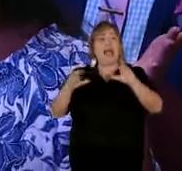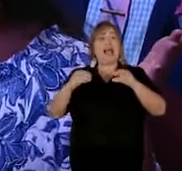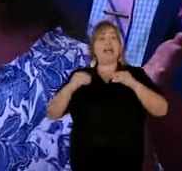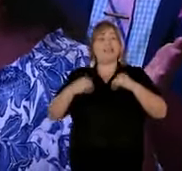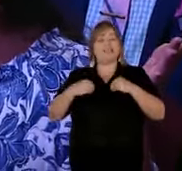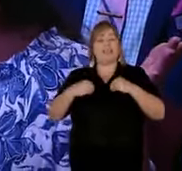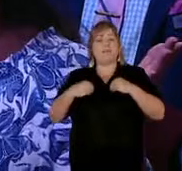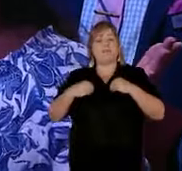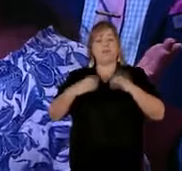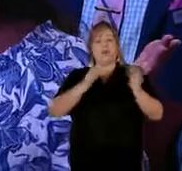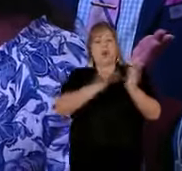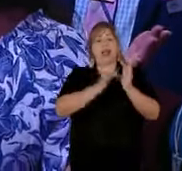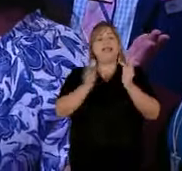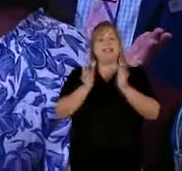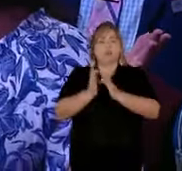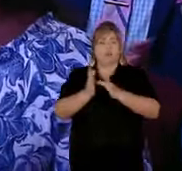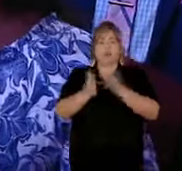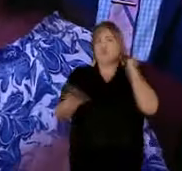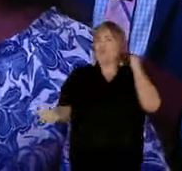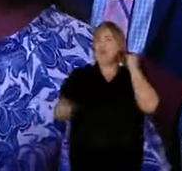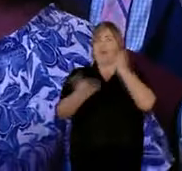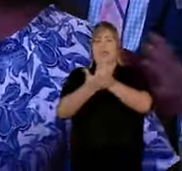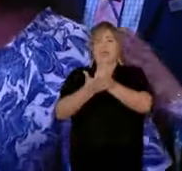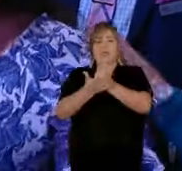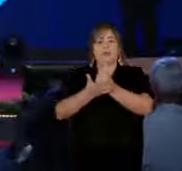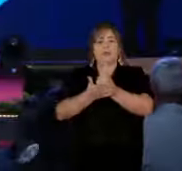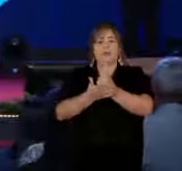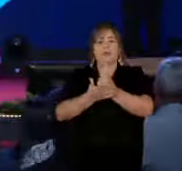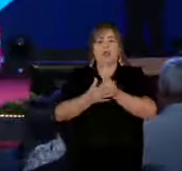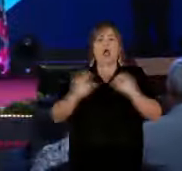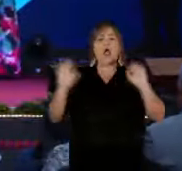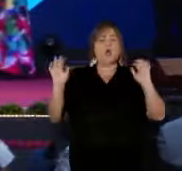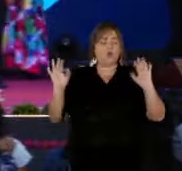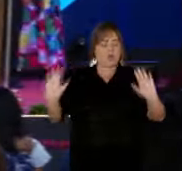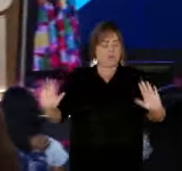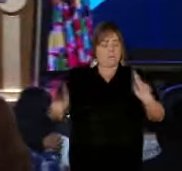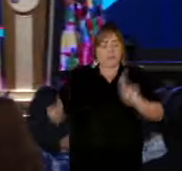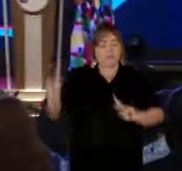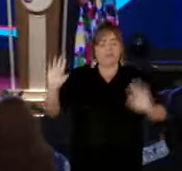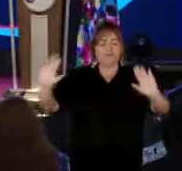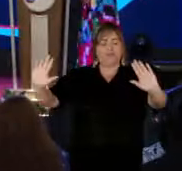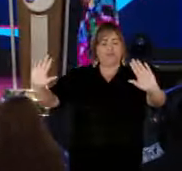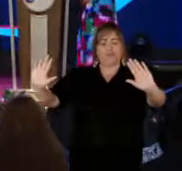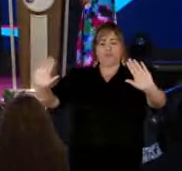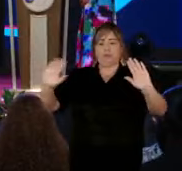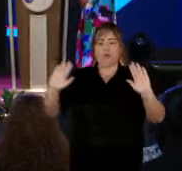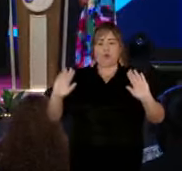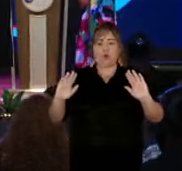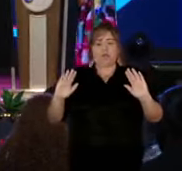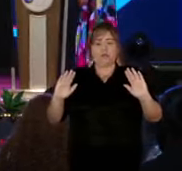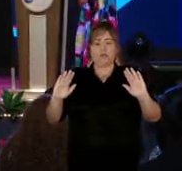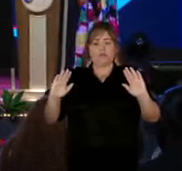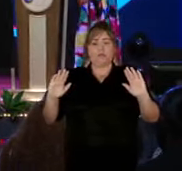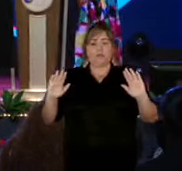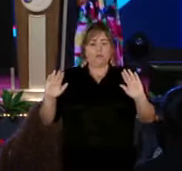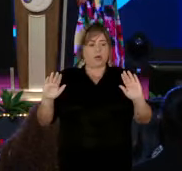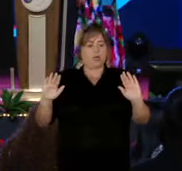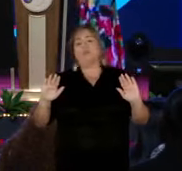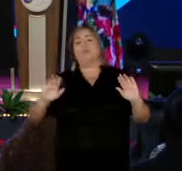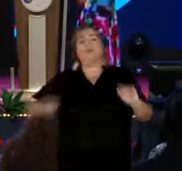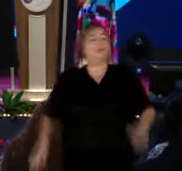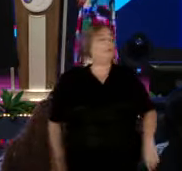Jesús. Amén. Ponga sus manitas ahí, todos los diáconos y todos los líderes que están acá.